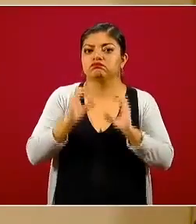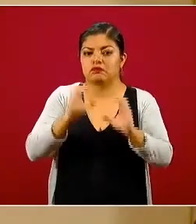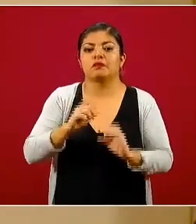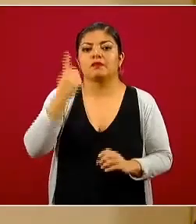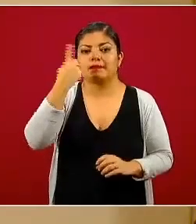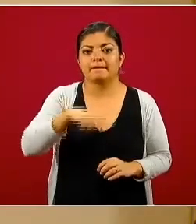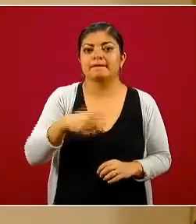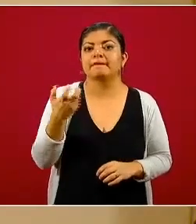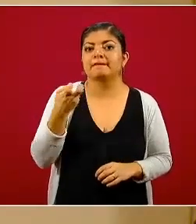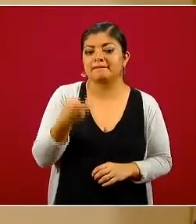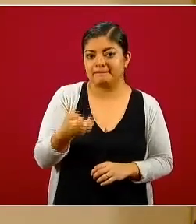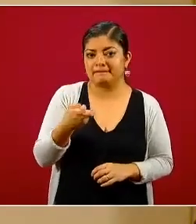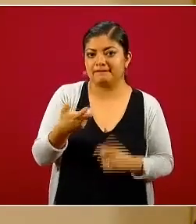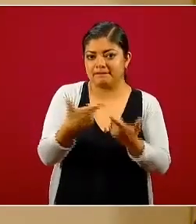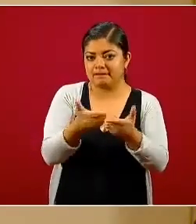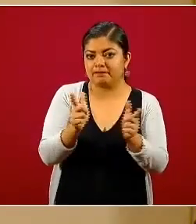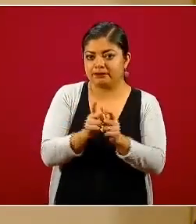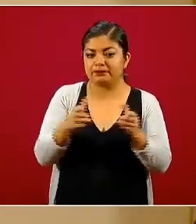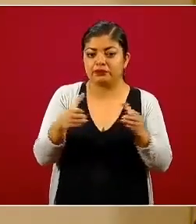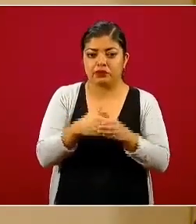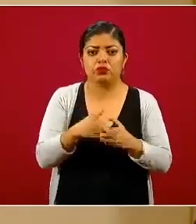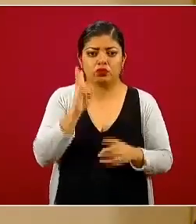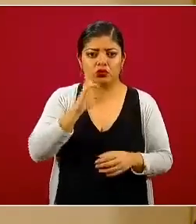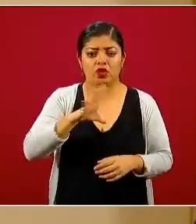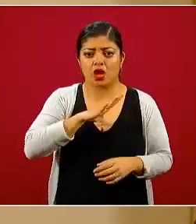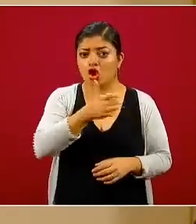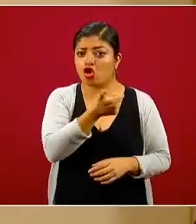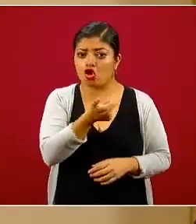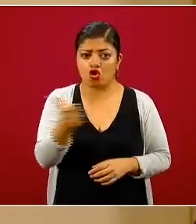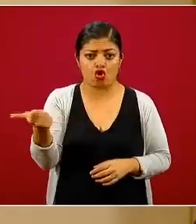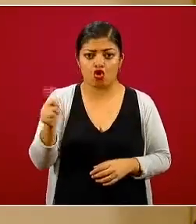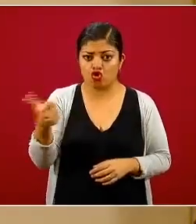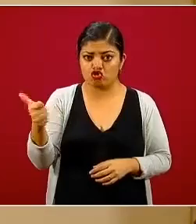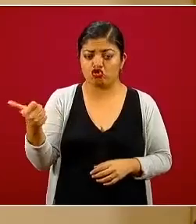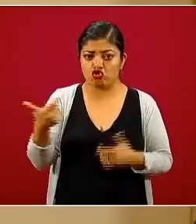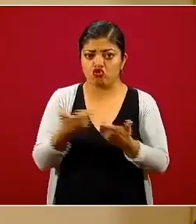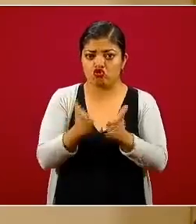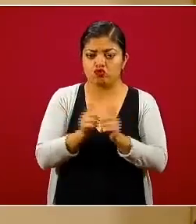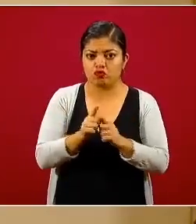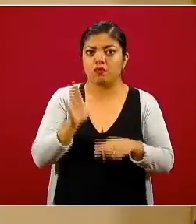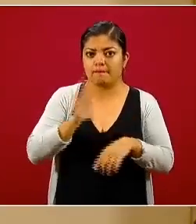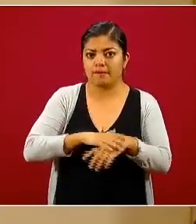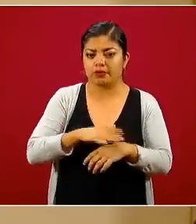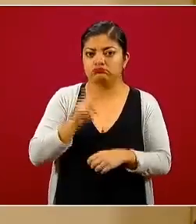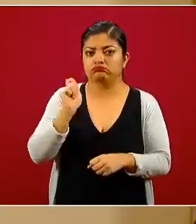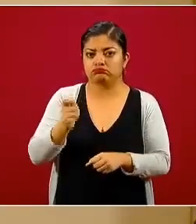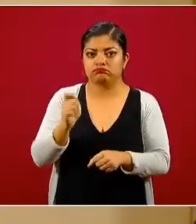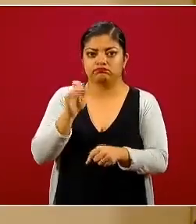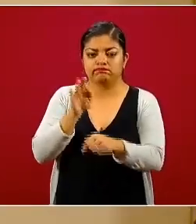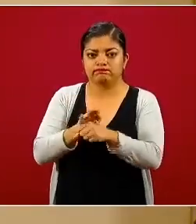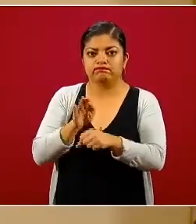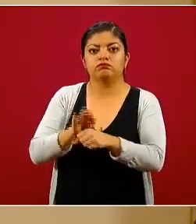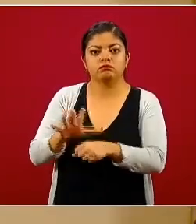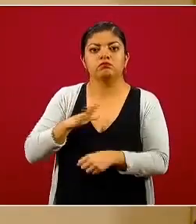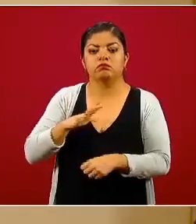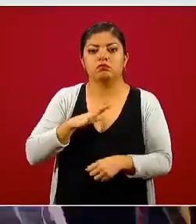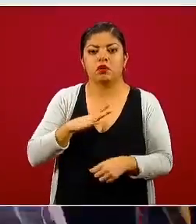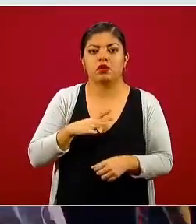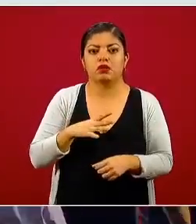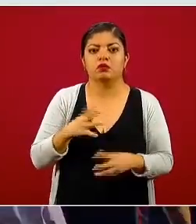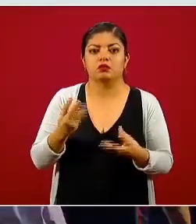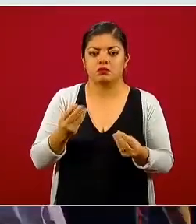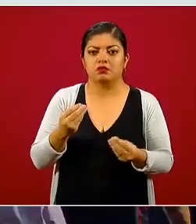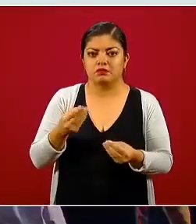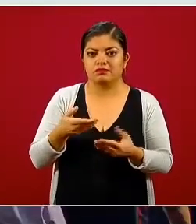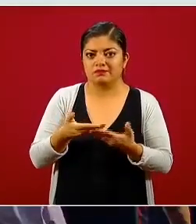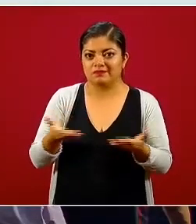de este grupo, viendo que otros grupos han quedado un poco más protegidos en función de la cantidad de casos que se